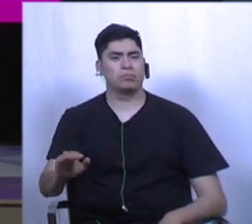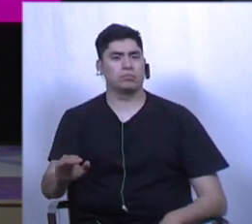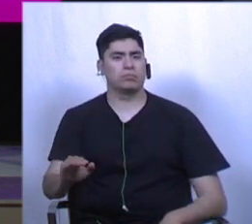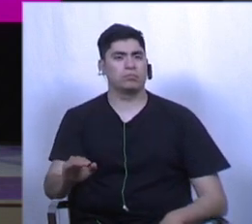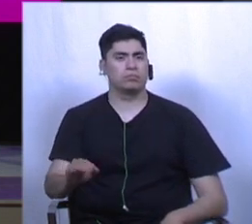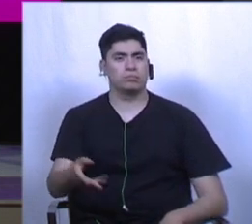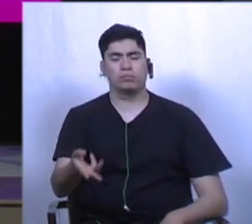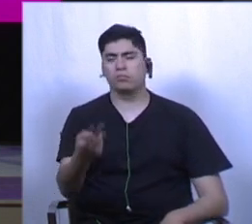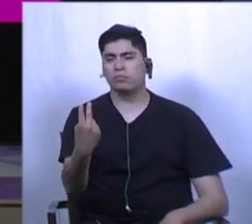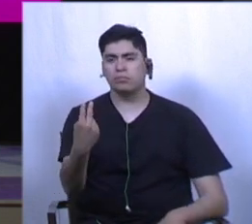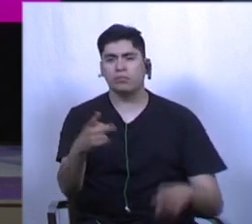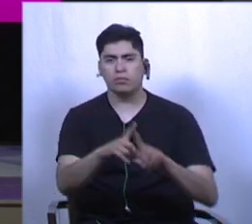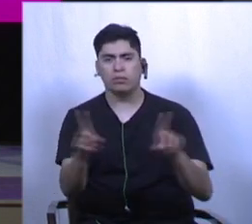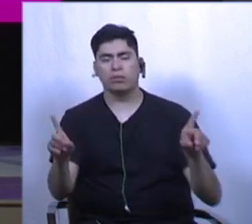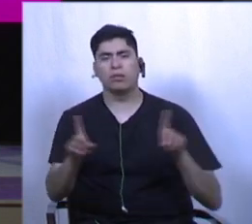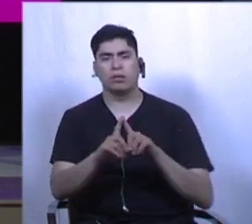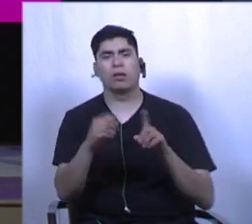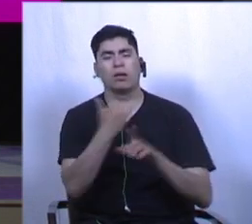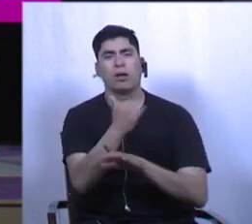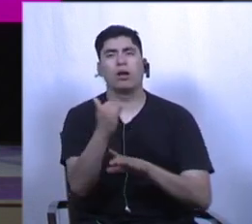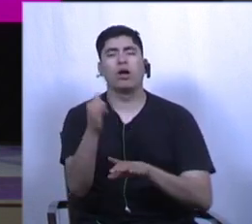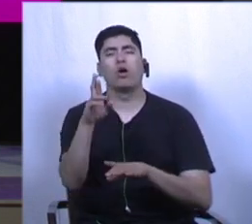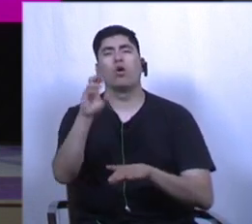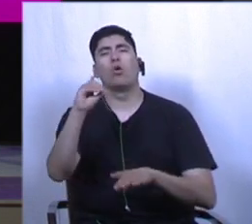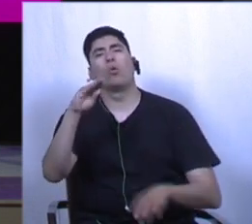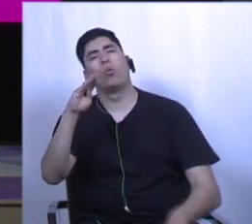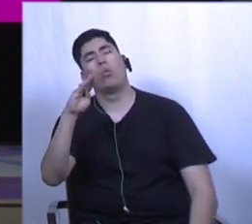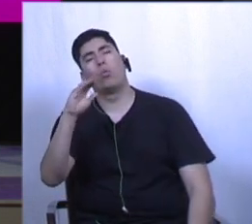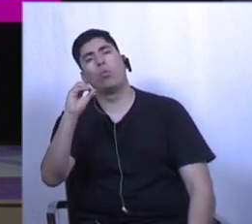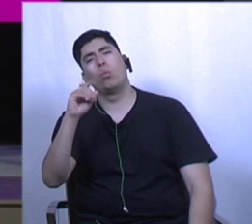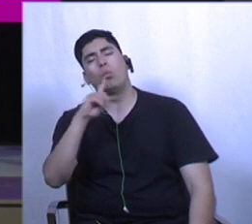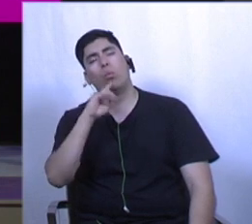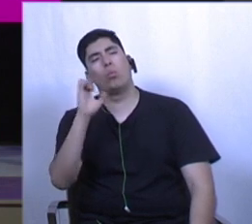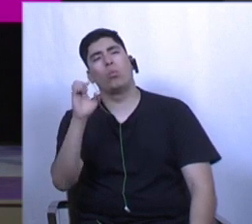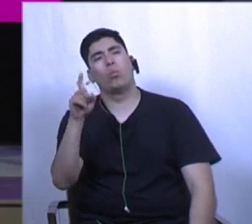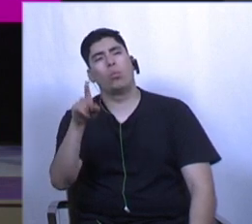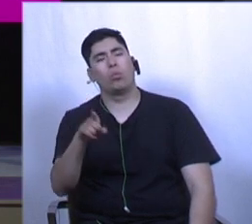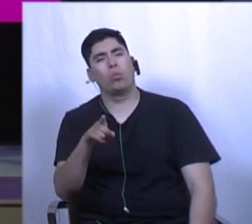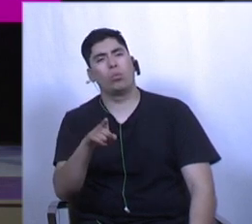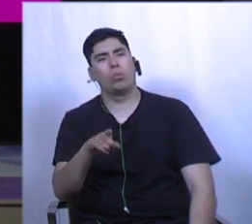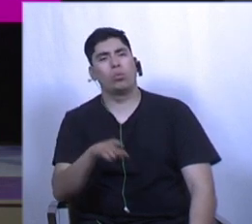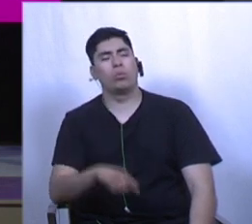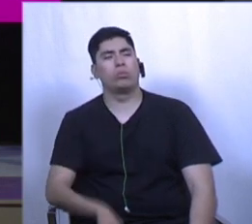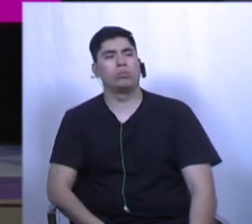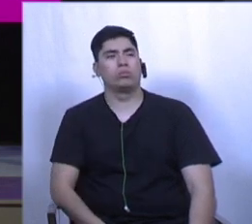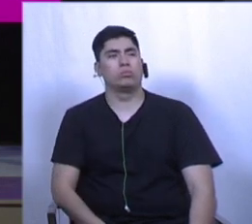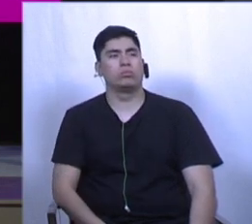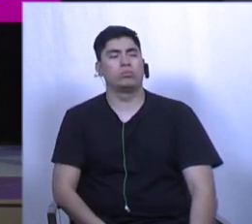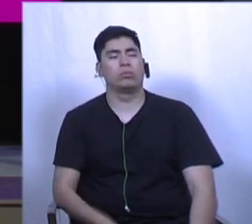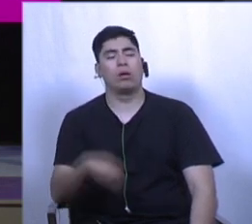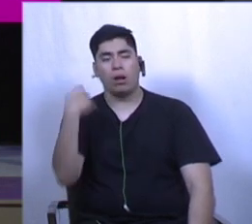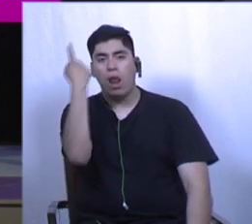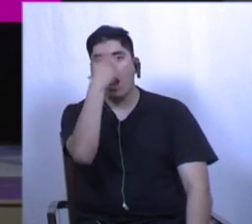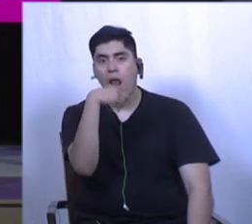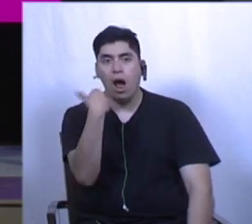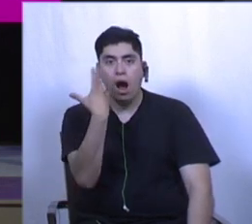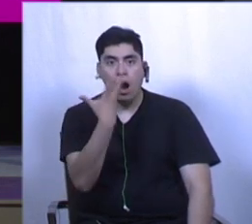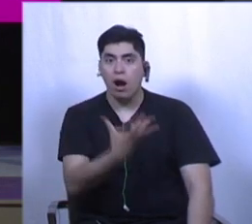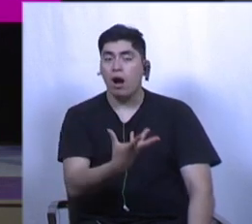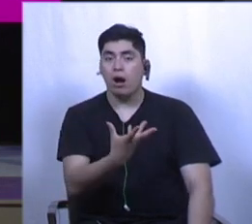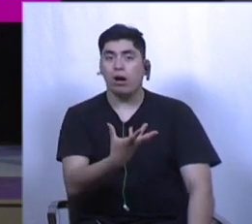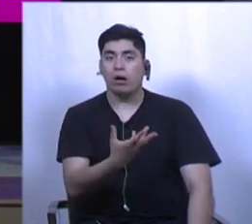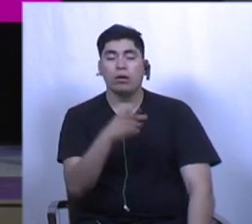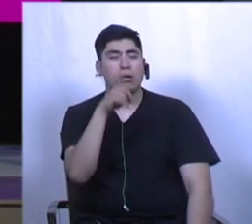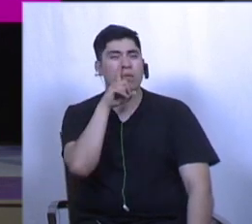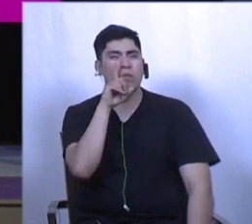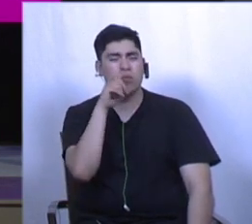nuestro laboratorio, que utilizaron un robot para evaluar material de sus heces, y pueden ver las caras que tenían ellos. Y lo que quisimos hacer